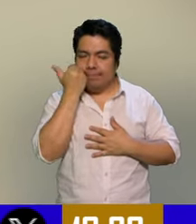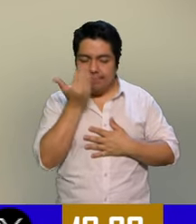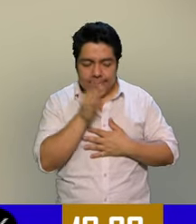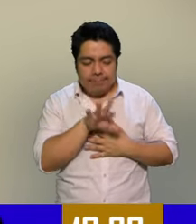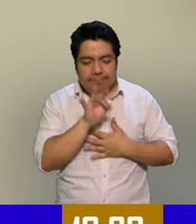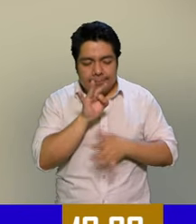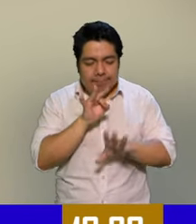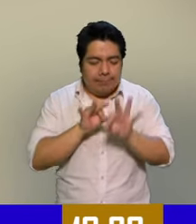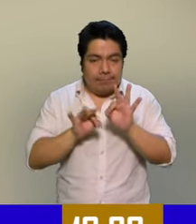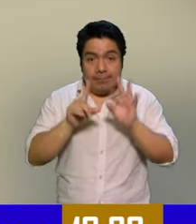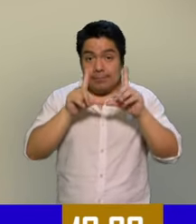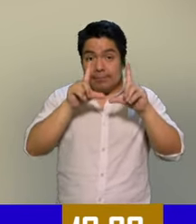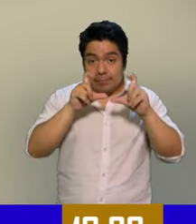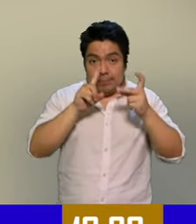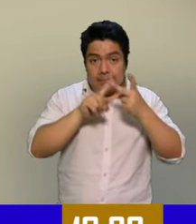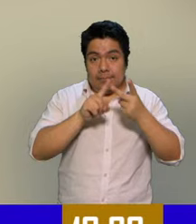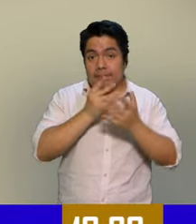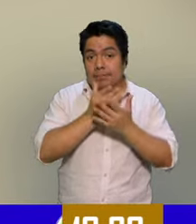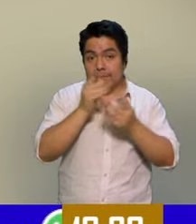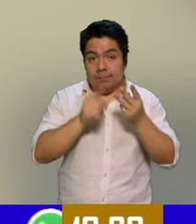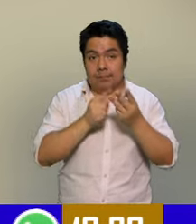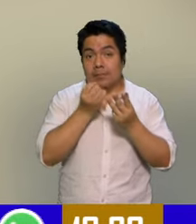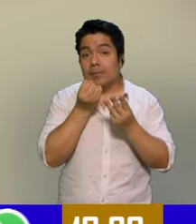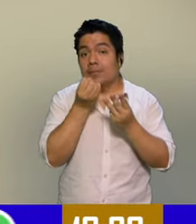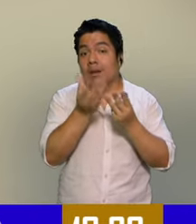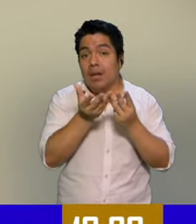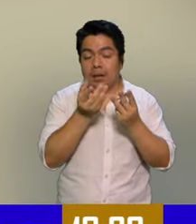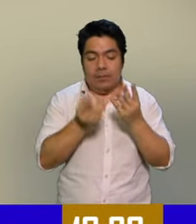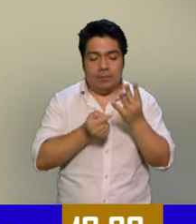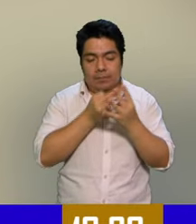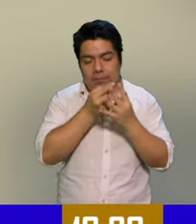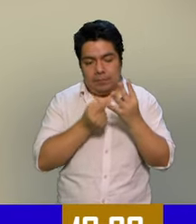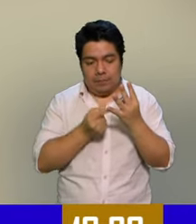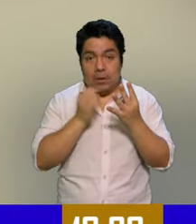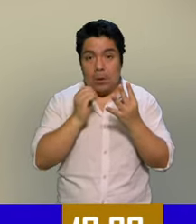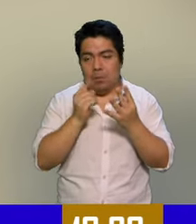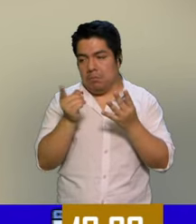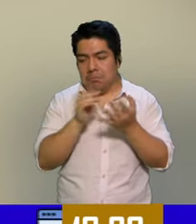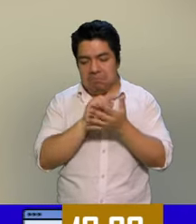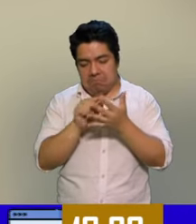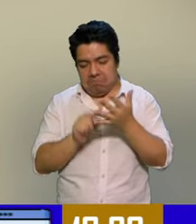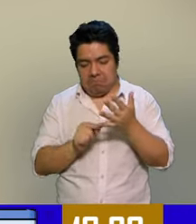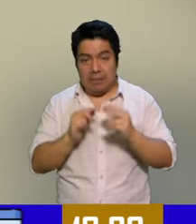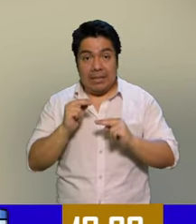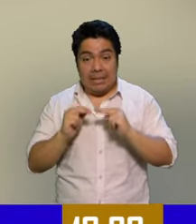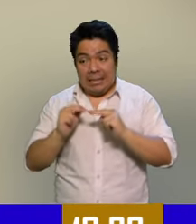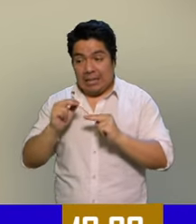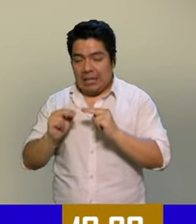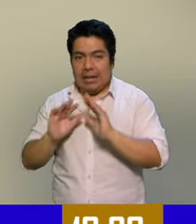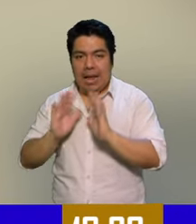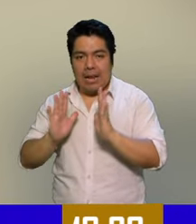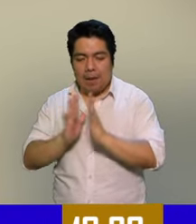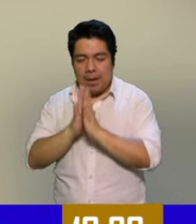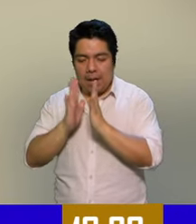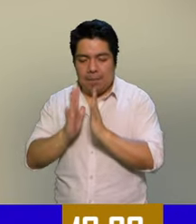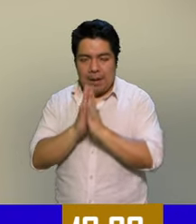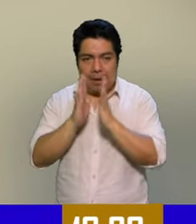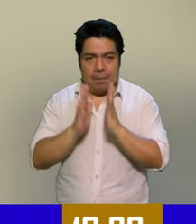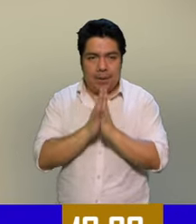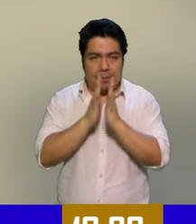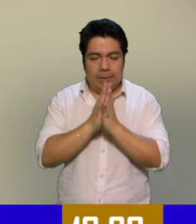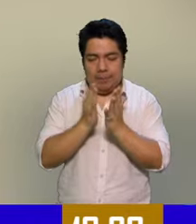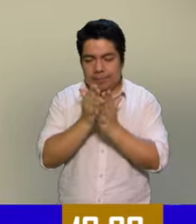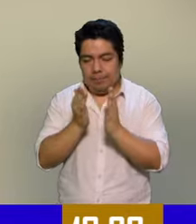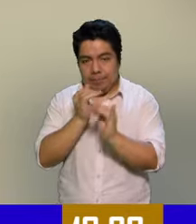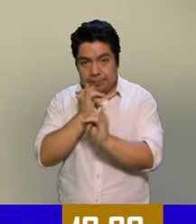guste, una fotografía, un ensayo, una poesía o un video. Y a través de esa categoría ya estarías participando a través de nuestro sitio